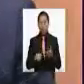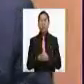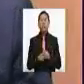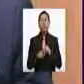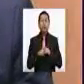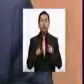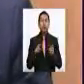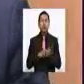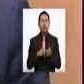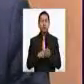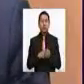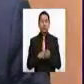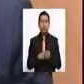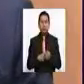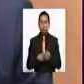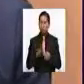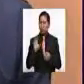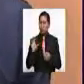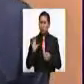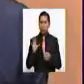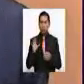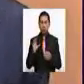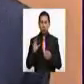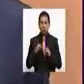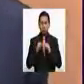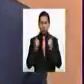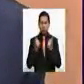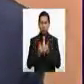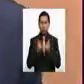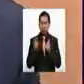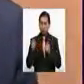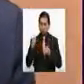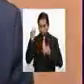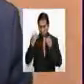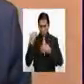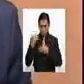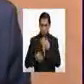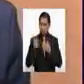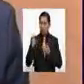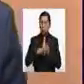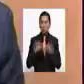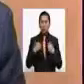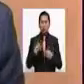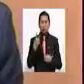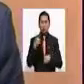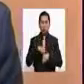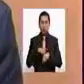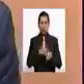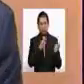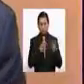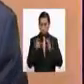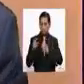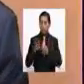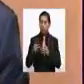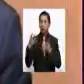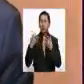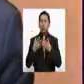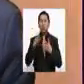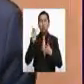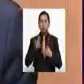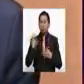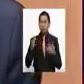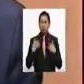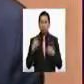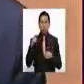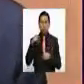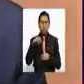lo que pasa es que el parlamento por razones operativas y metodológicas ha dividido en dos etapas primero deberes porque o deberes estuvo